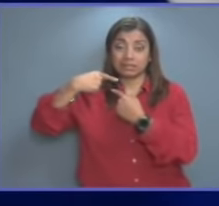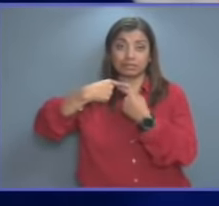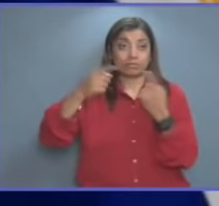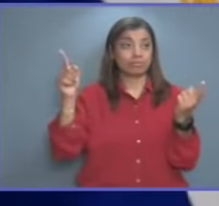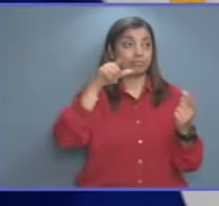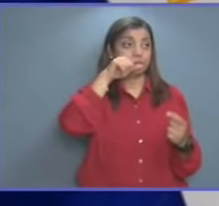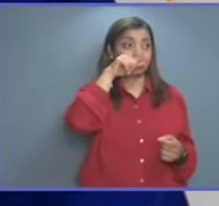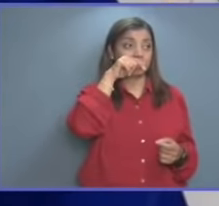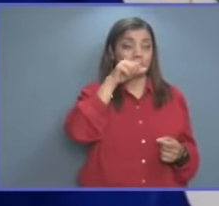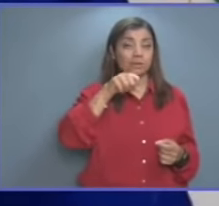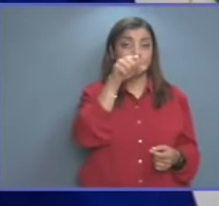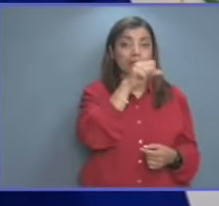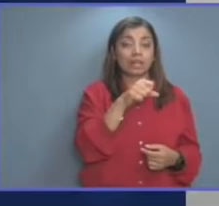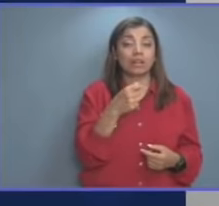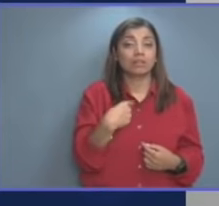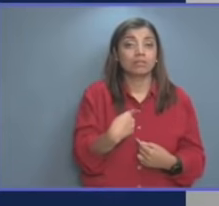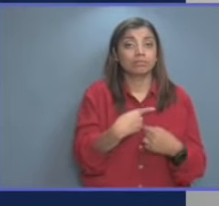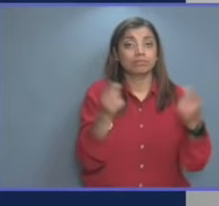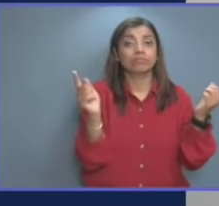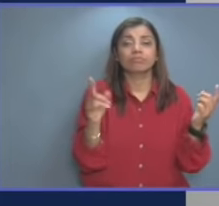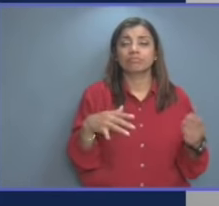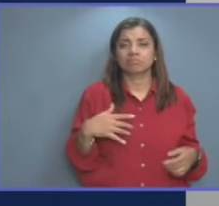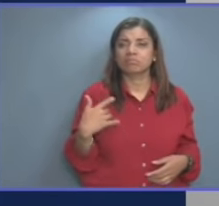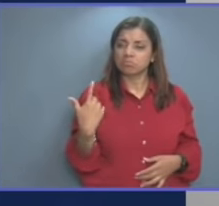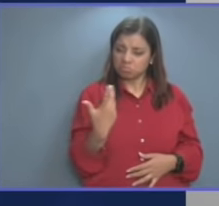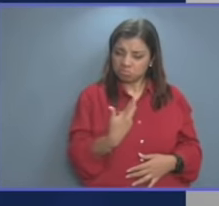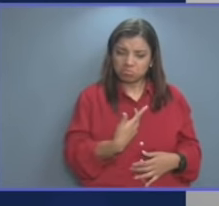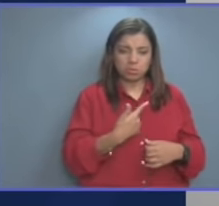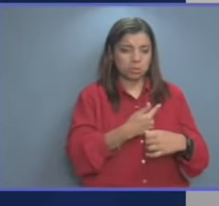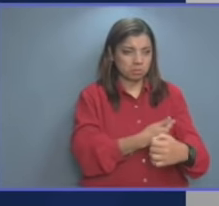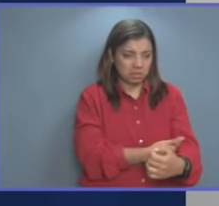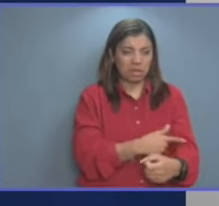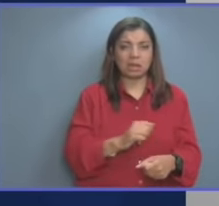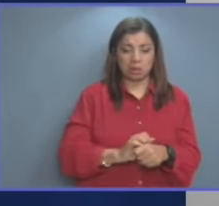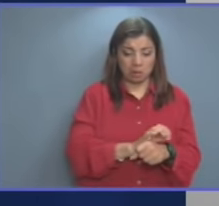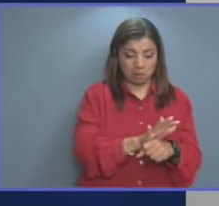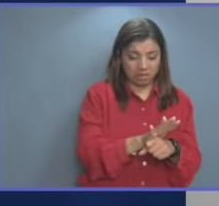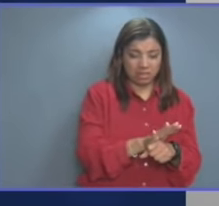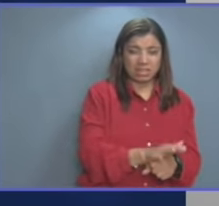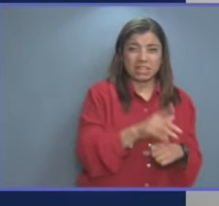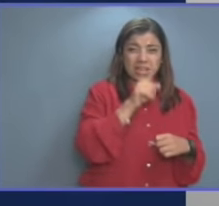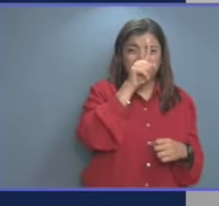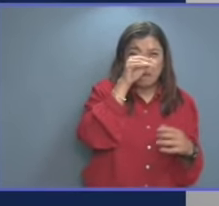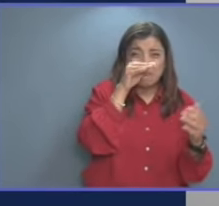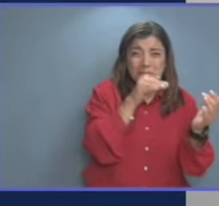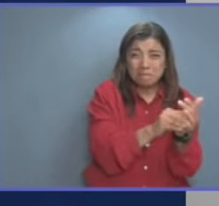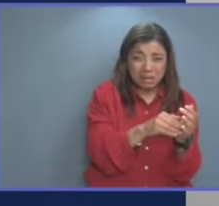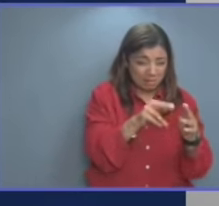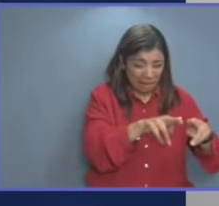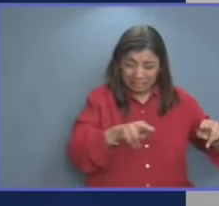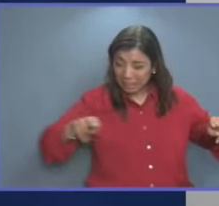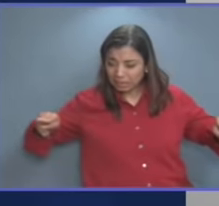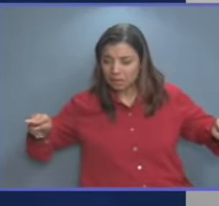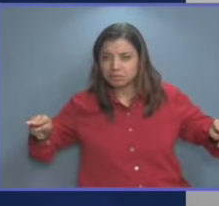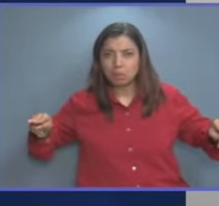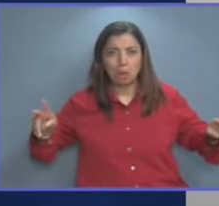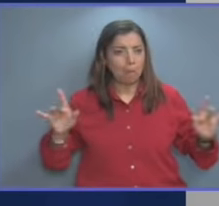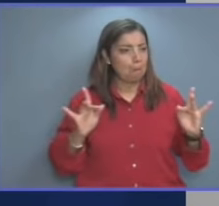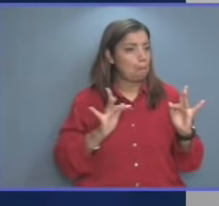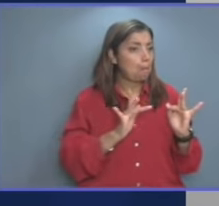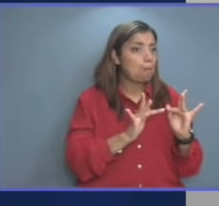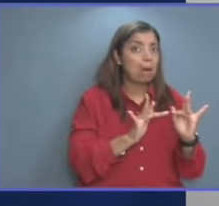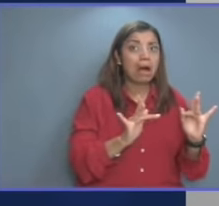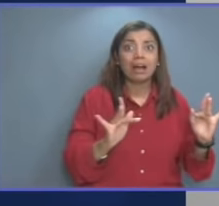de twitter en la que publicó lo siguiente nuestro hospital de comida con una capacidad para 1000 pacientes está completamente vacío